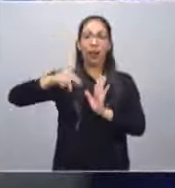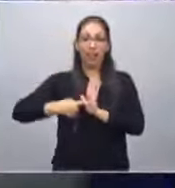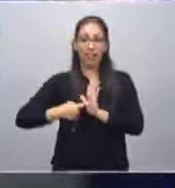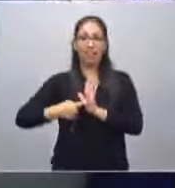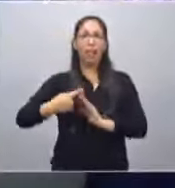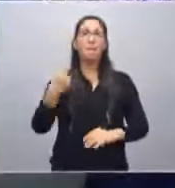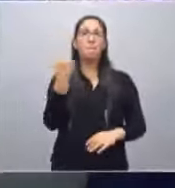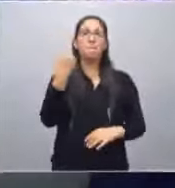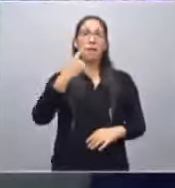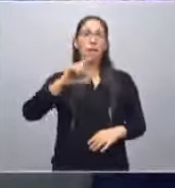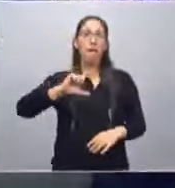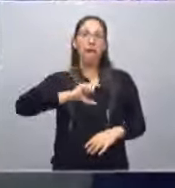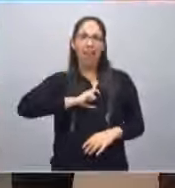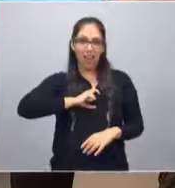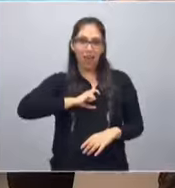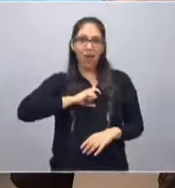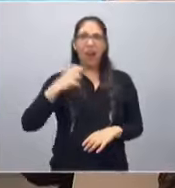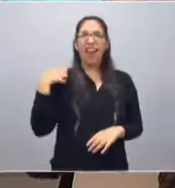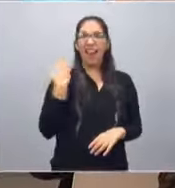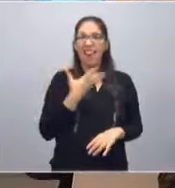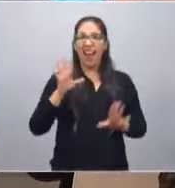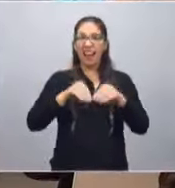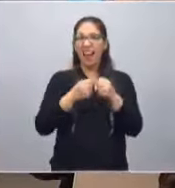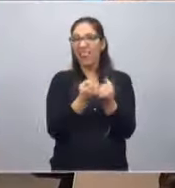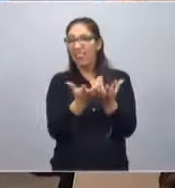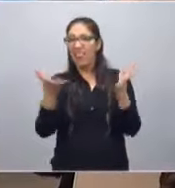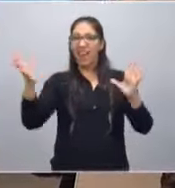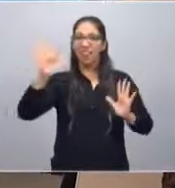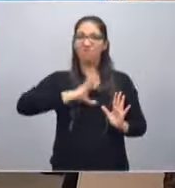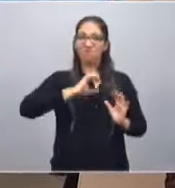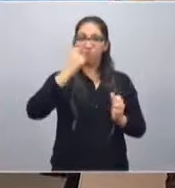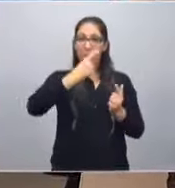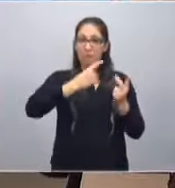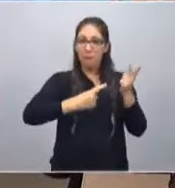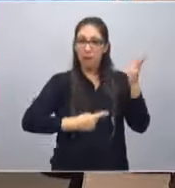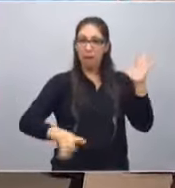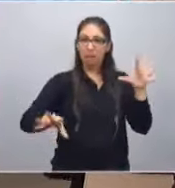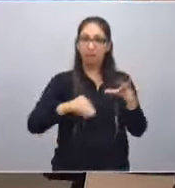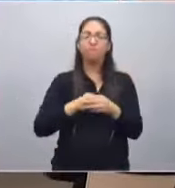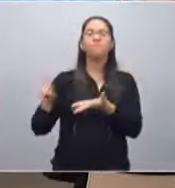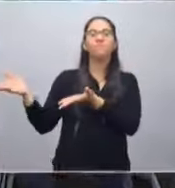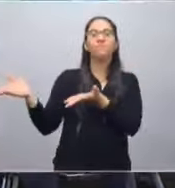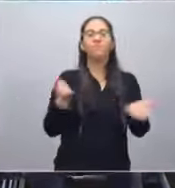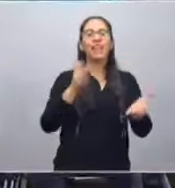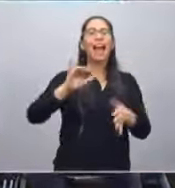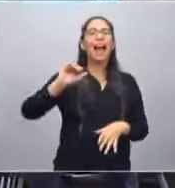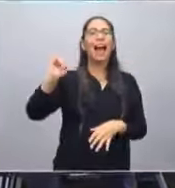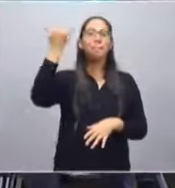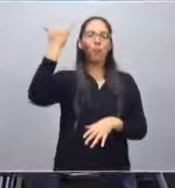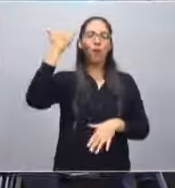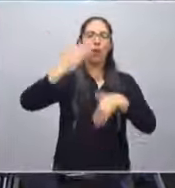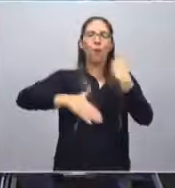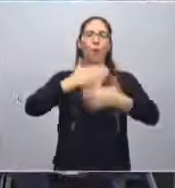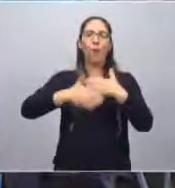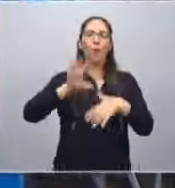del medallero general recibimos Con un fuerte aplauso a las y los ganadores de los juegos bonaerenses